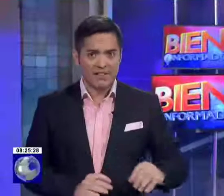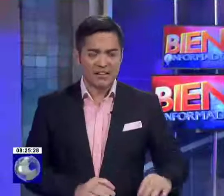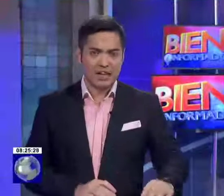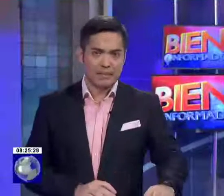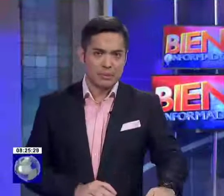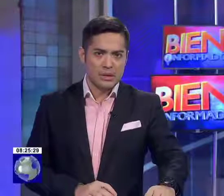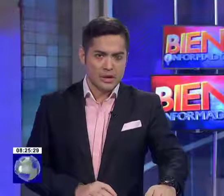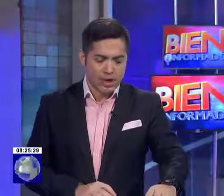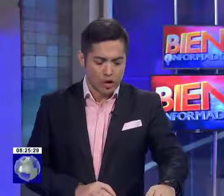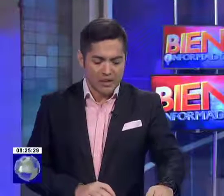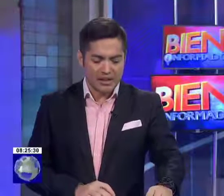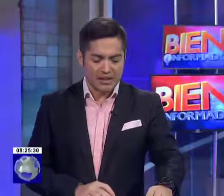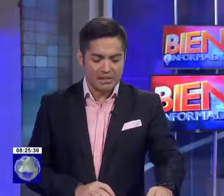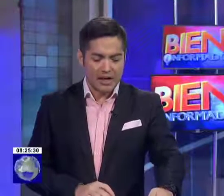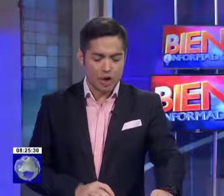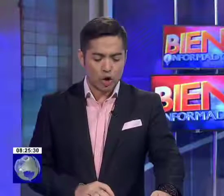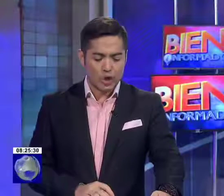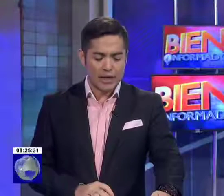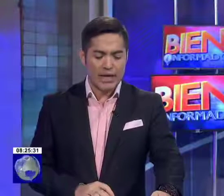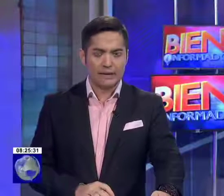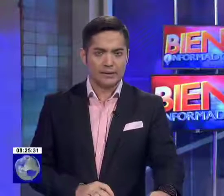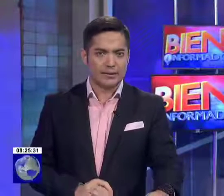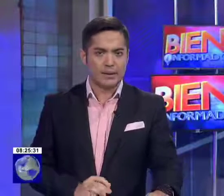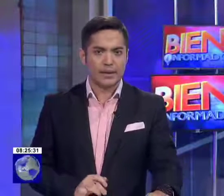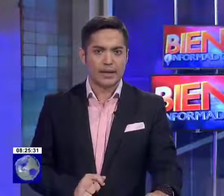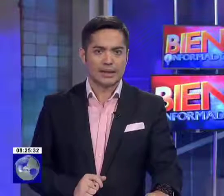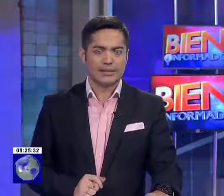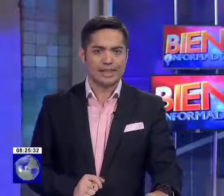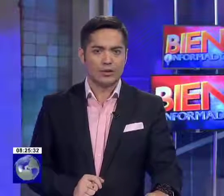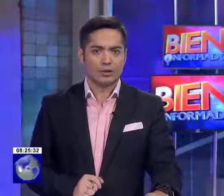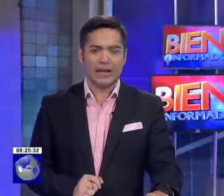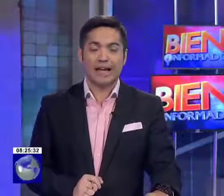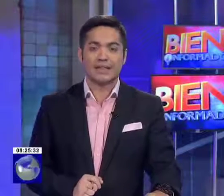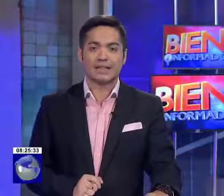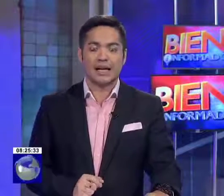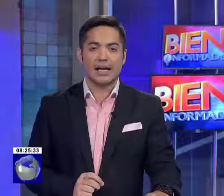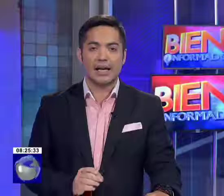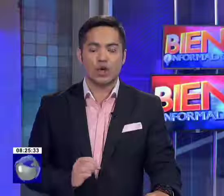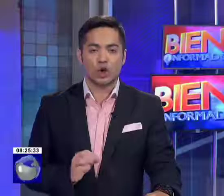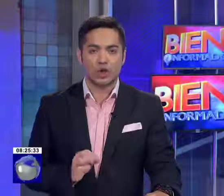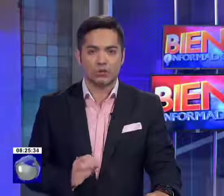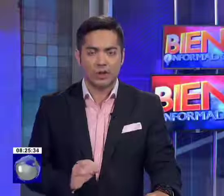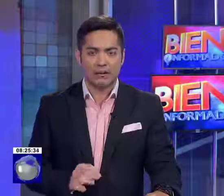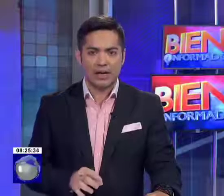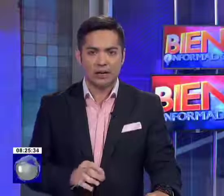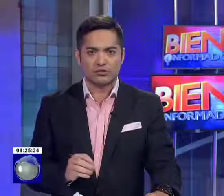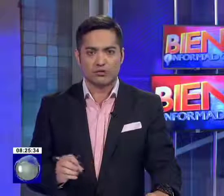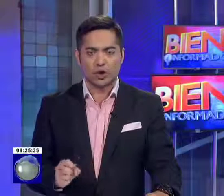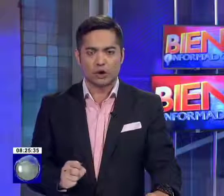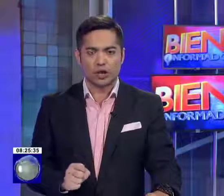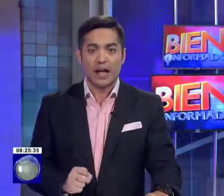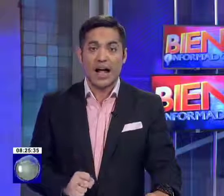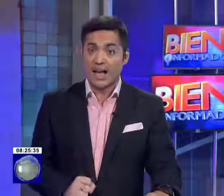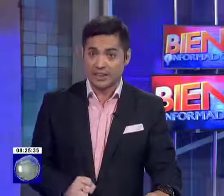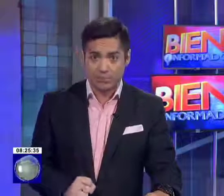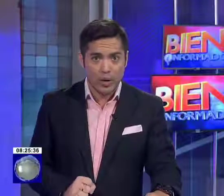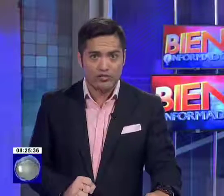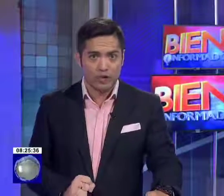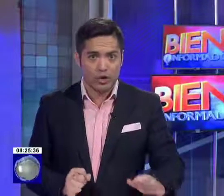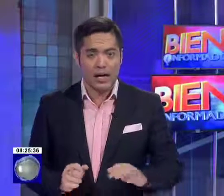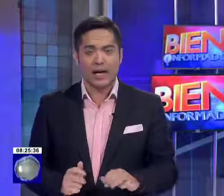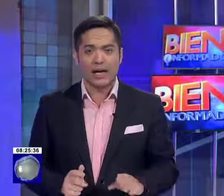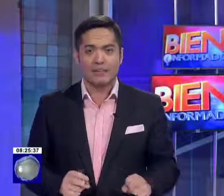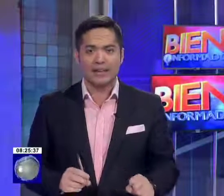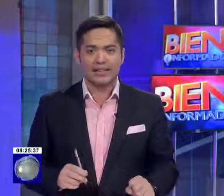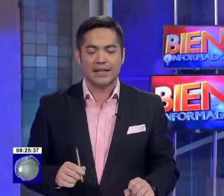También el presidente de la República, el economista Rafael Correa, le declara cero tolerancia a la corrupción. En varios foros ha